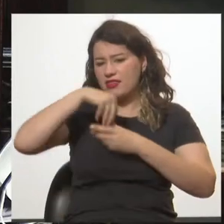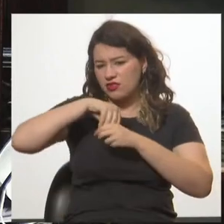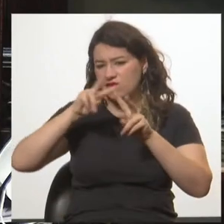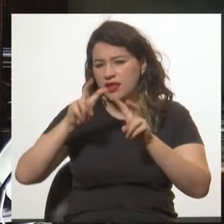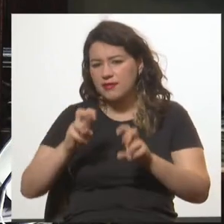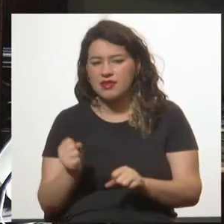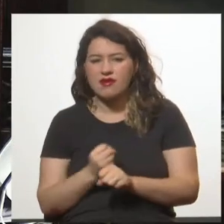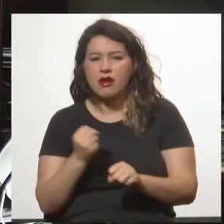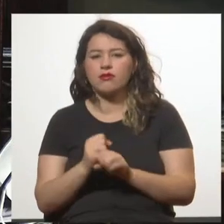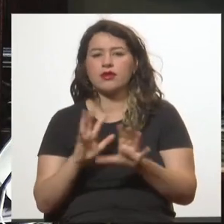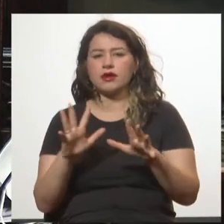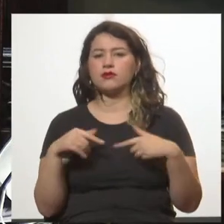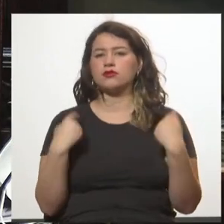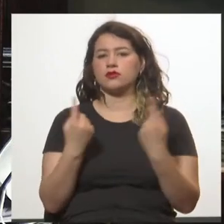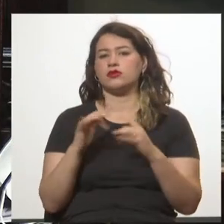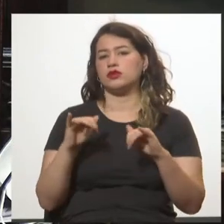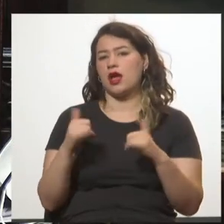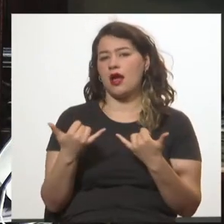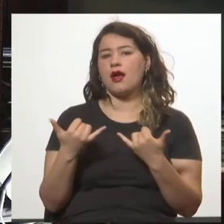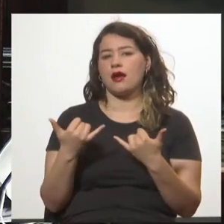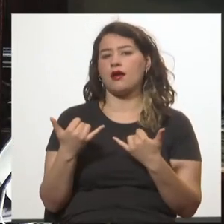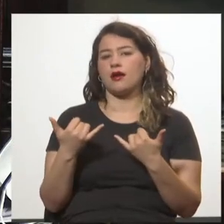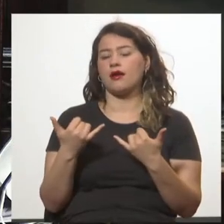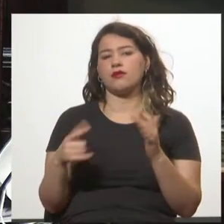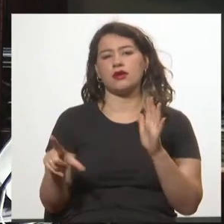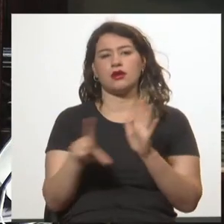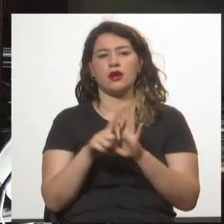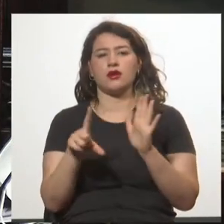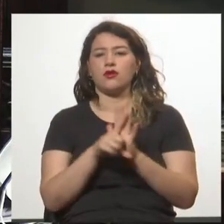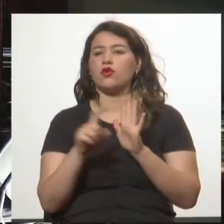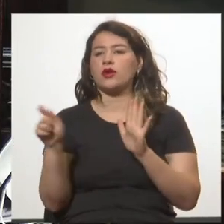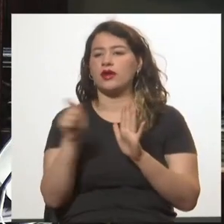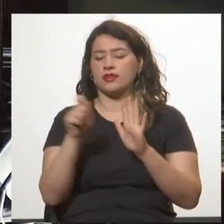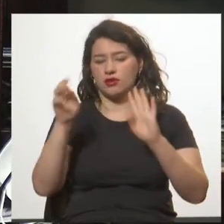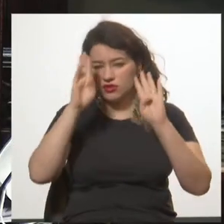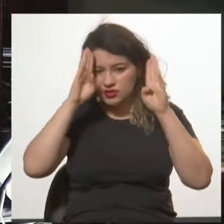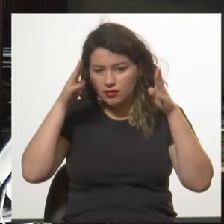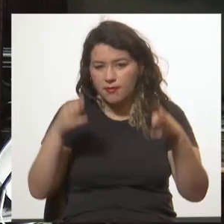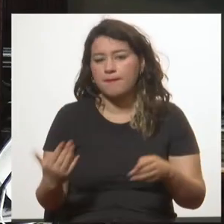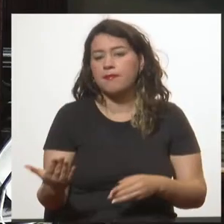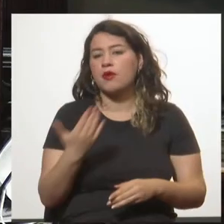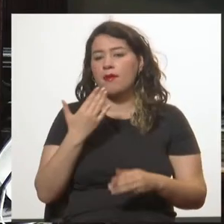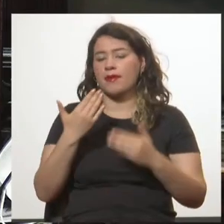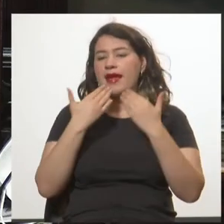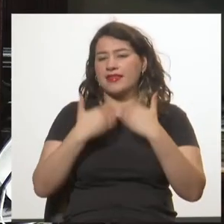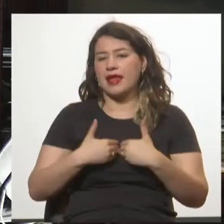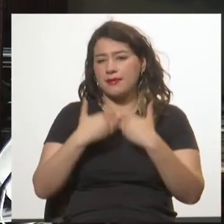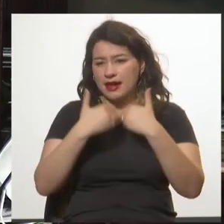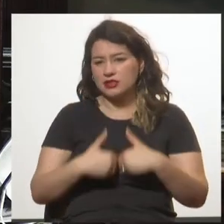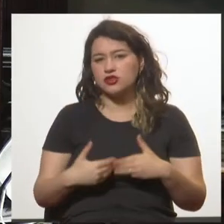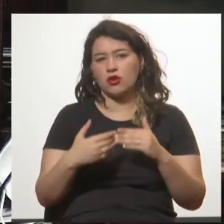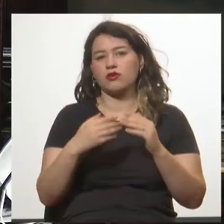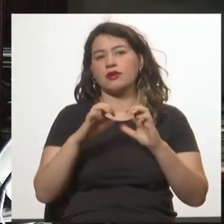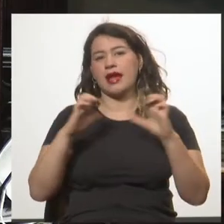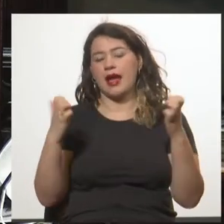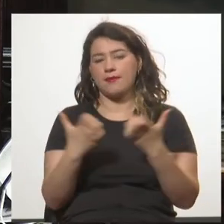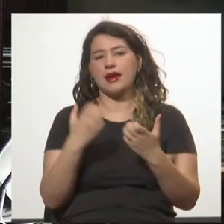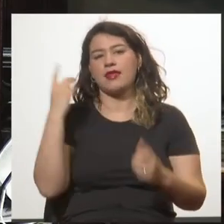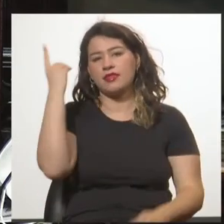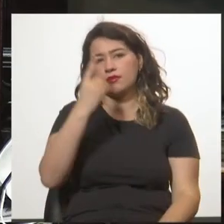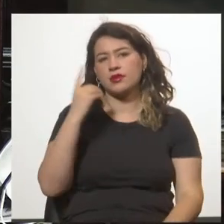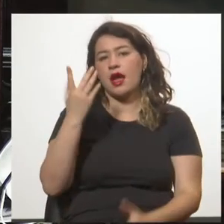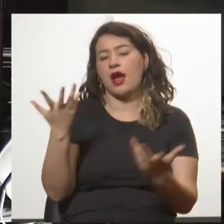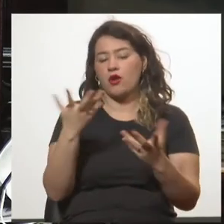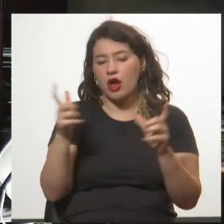ya tuvimos que afrontar un macro una macro ley de urgente consideración un auto interpelación en la cámara diputados y estamos asistiendo a una